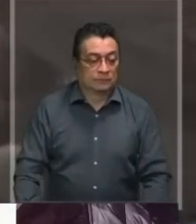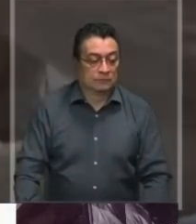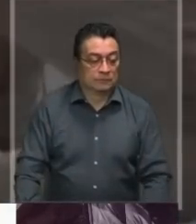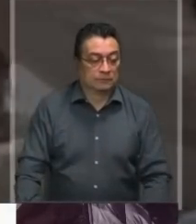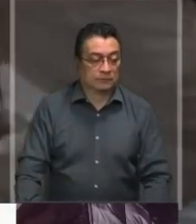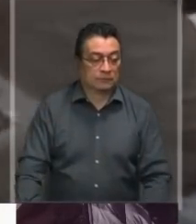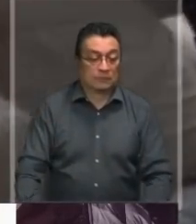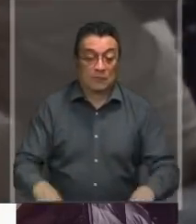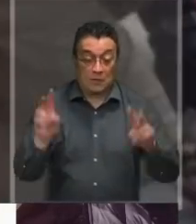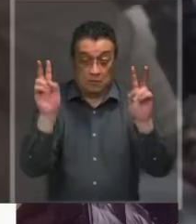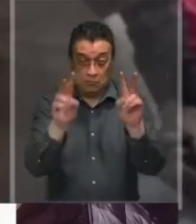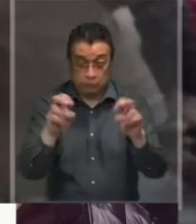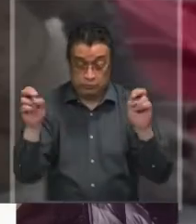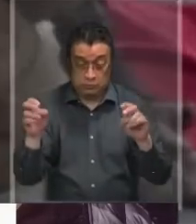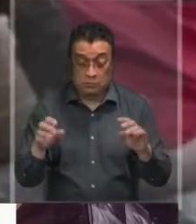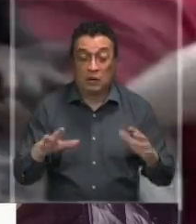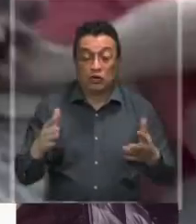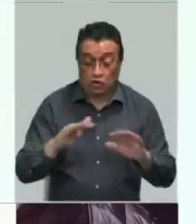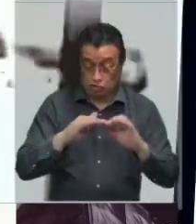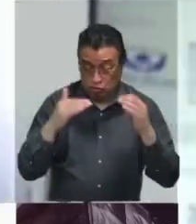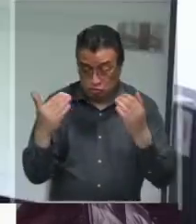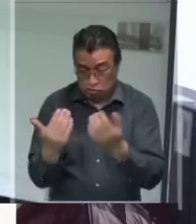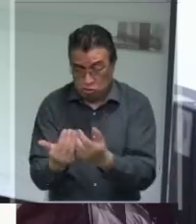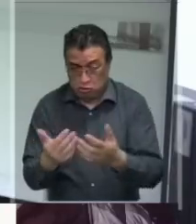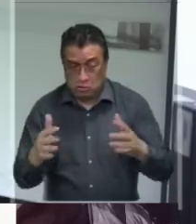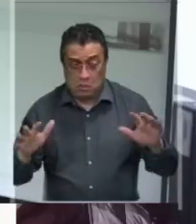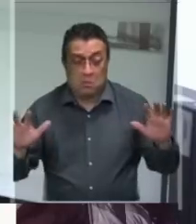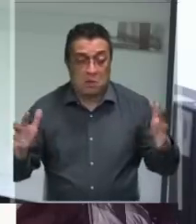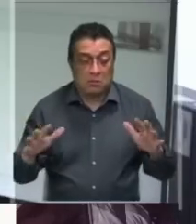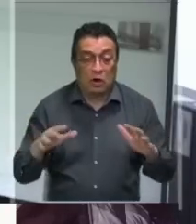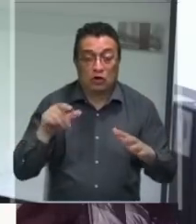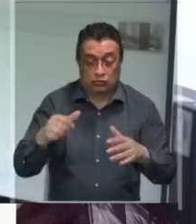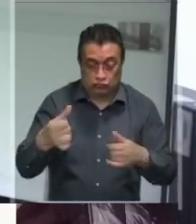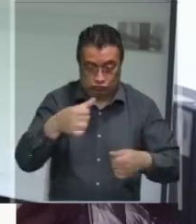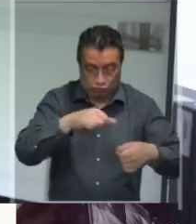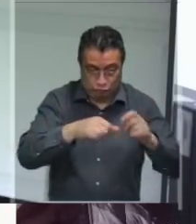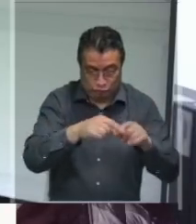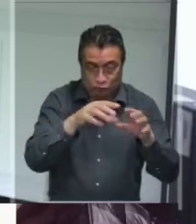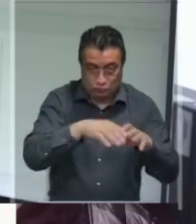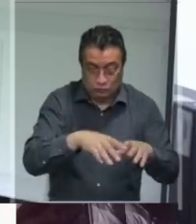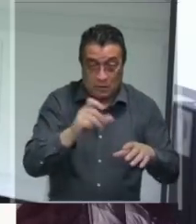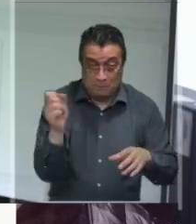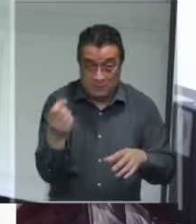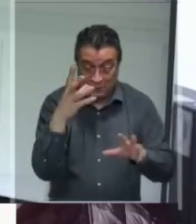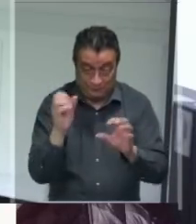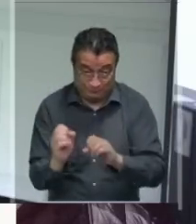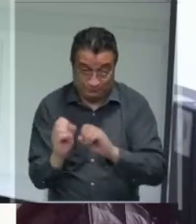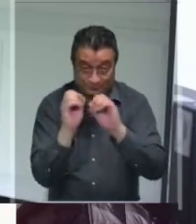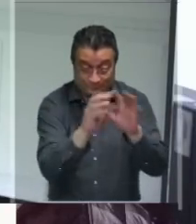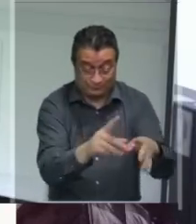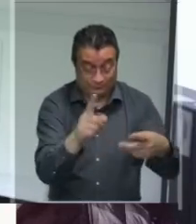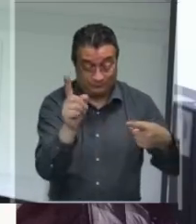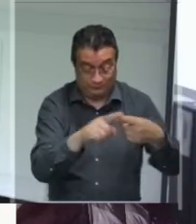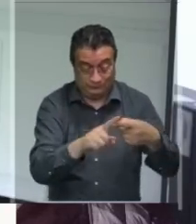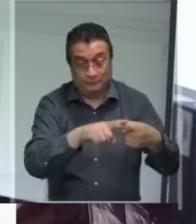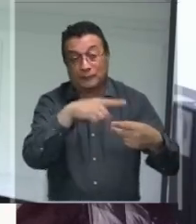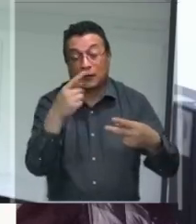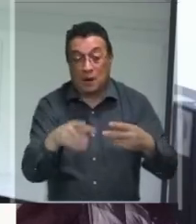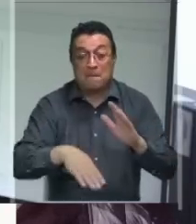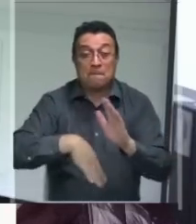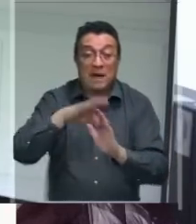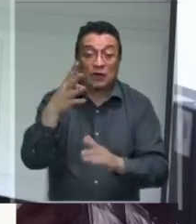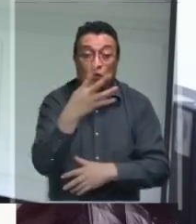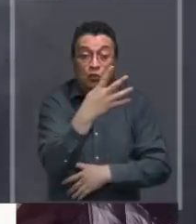Se incautaron, tomando en consideración la droga sustituida en el primer envío, más de 400 kilos